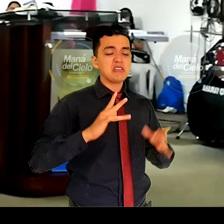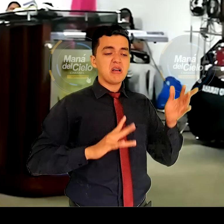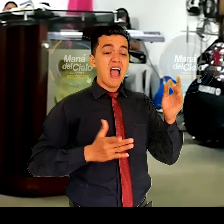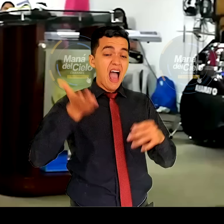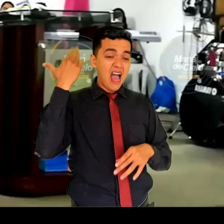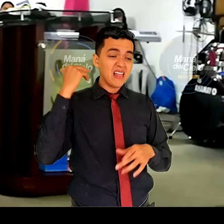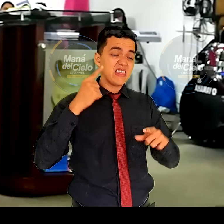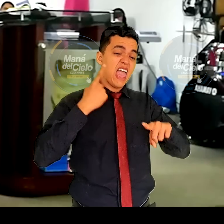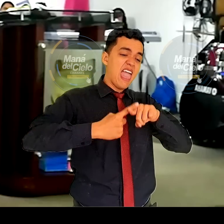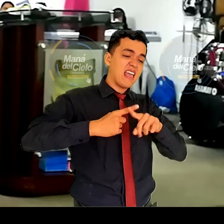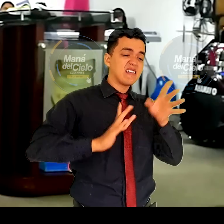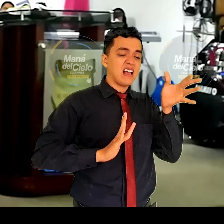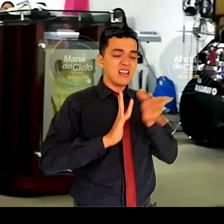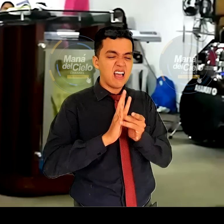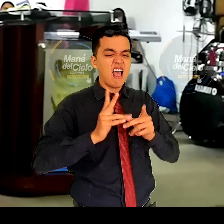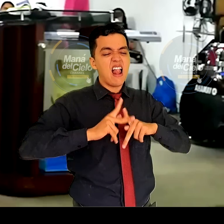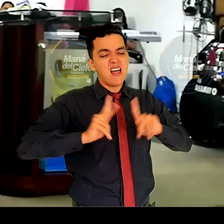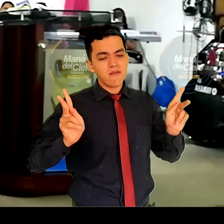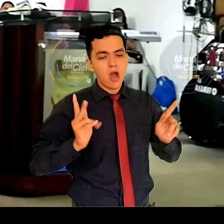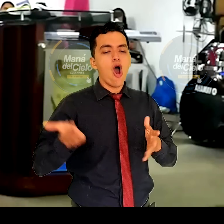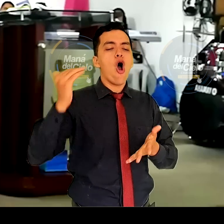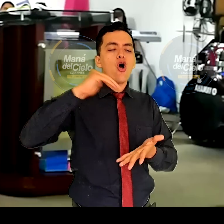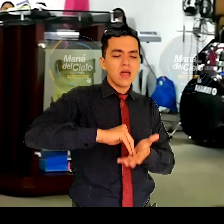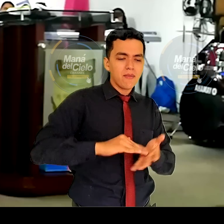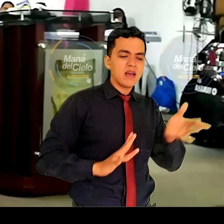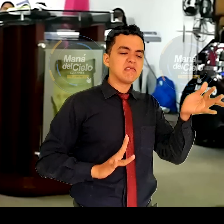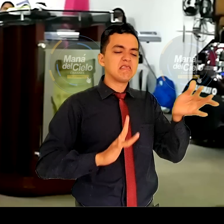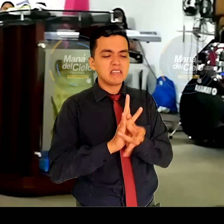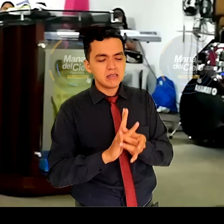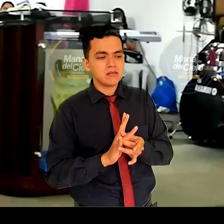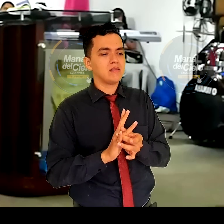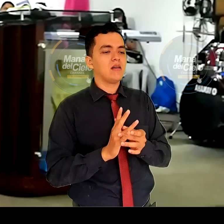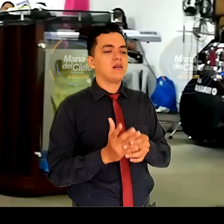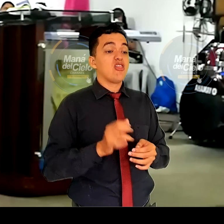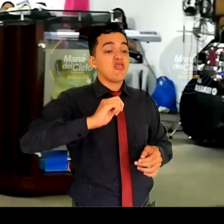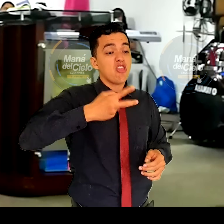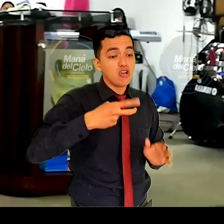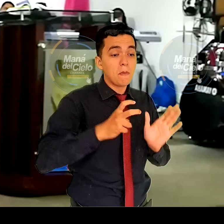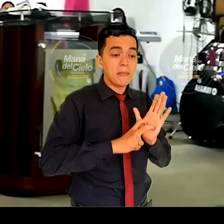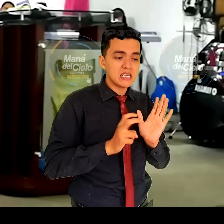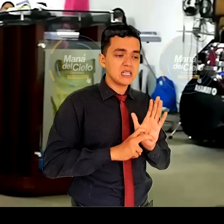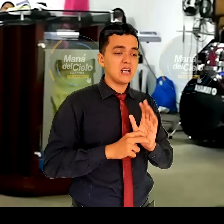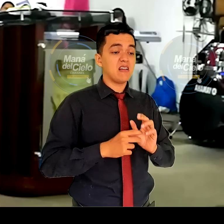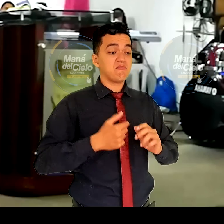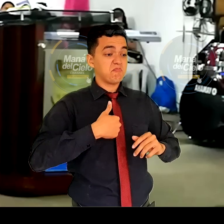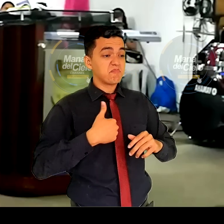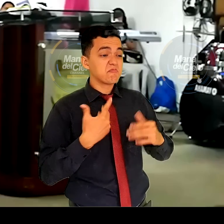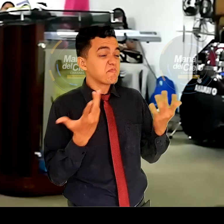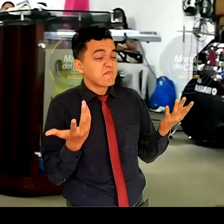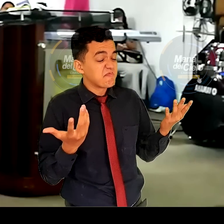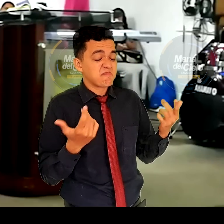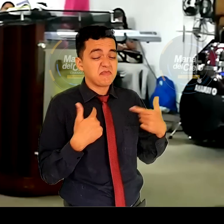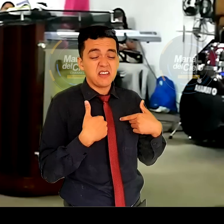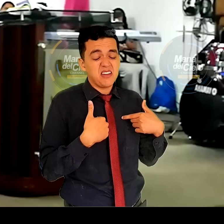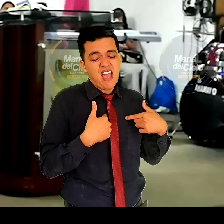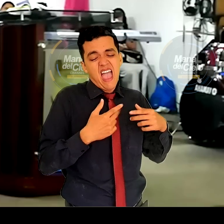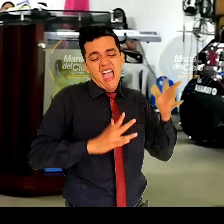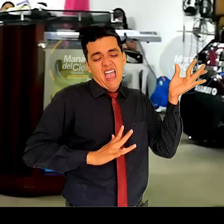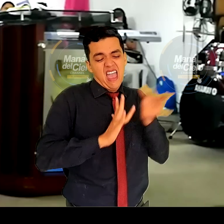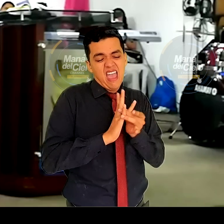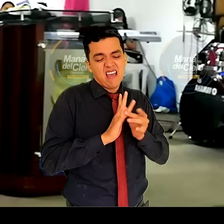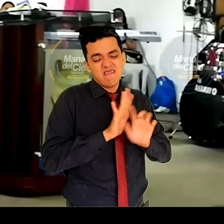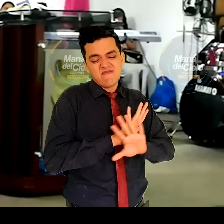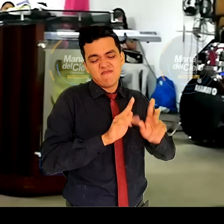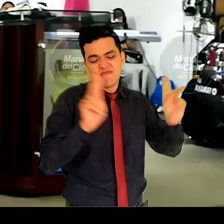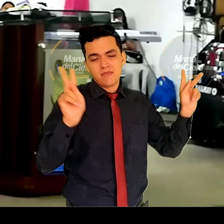que definitivamente el matrimonio no es para mí? Le dije, no, ¿sabe cuál es el problema? Usted no se va a quedar sola, usted está muy